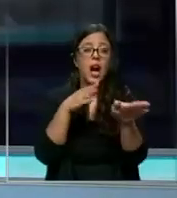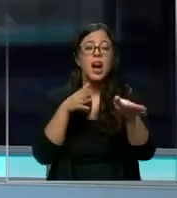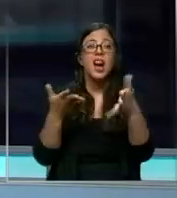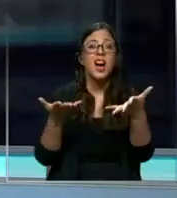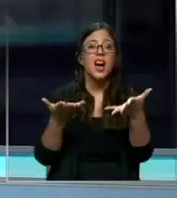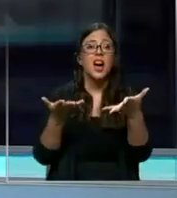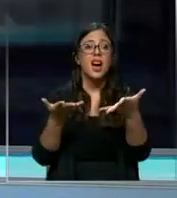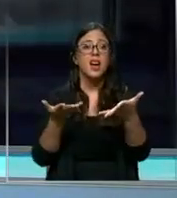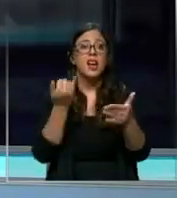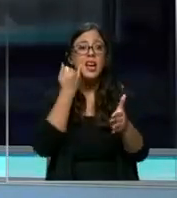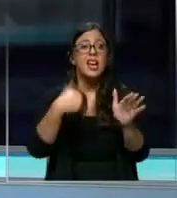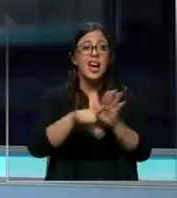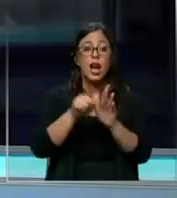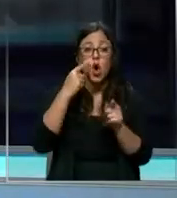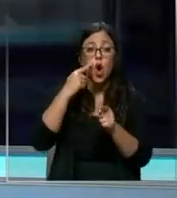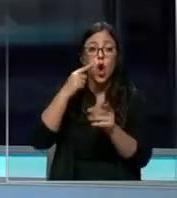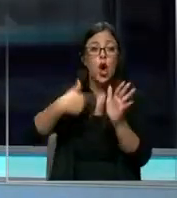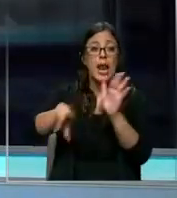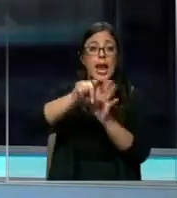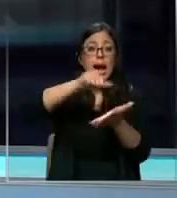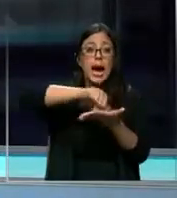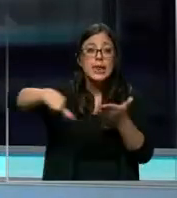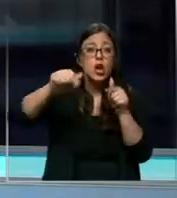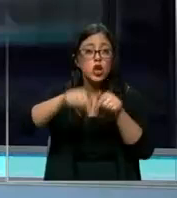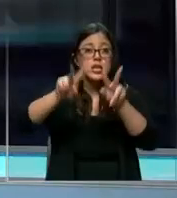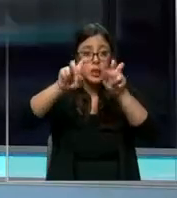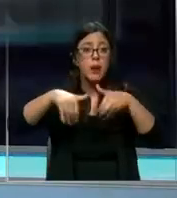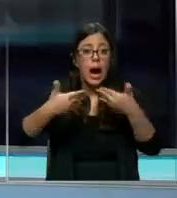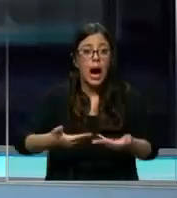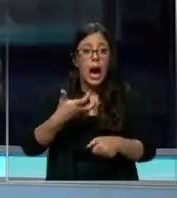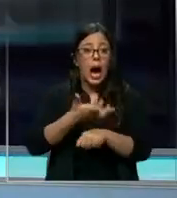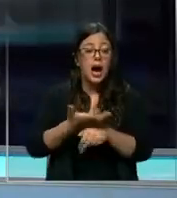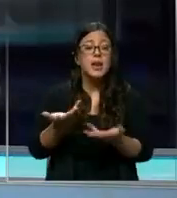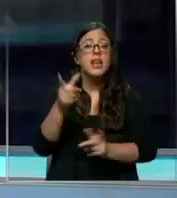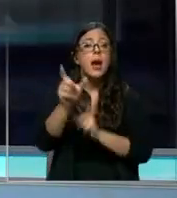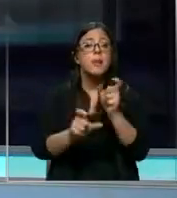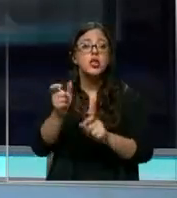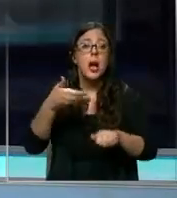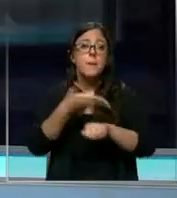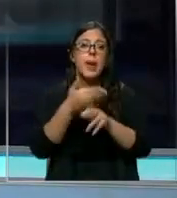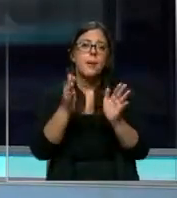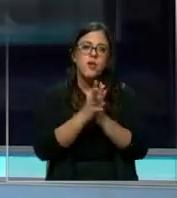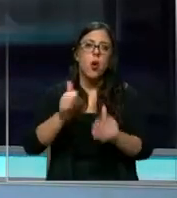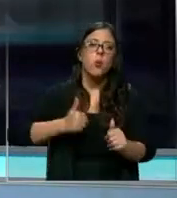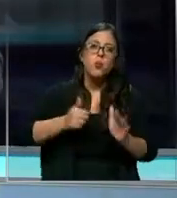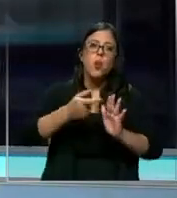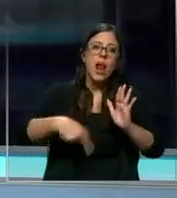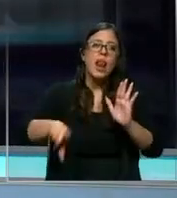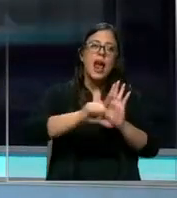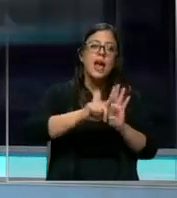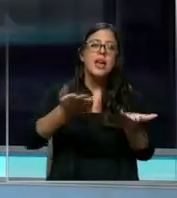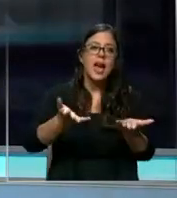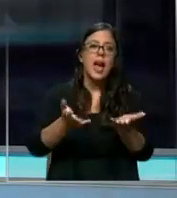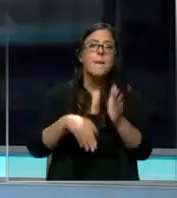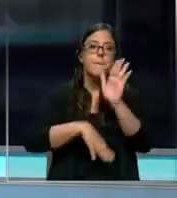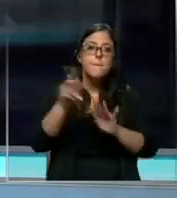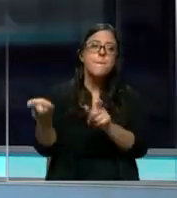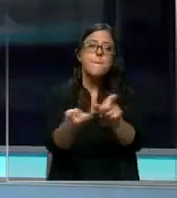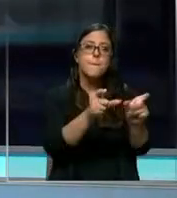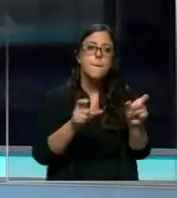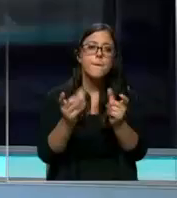que sanciona como un delito estas carreras clandestinas está vigente y los vecinos piden que se haga cumplir la ley, aumentando la